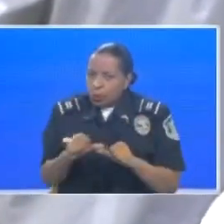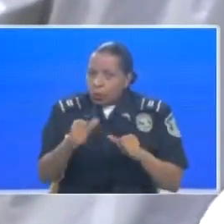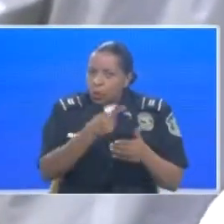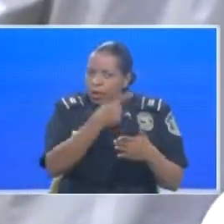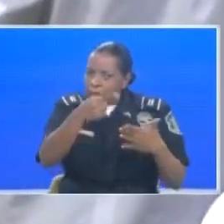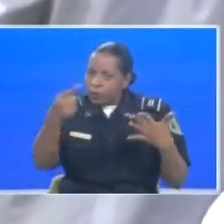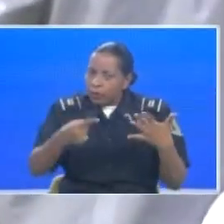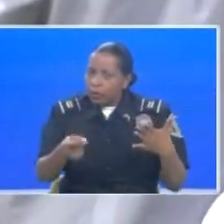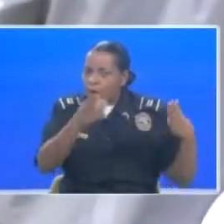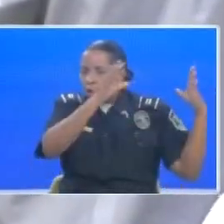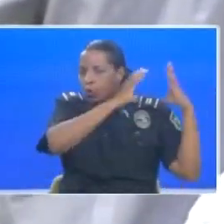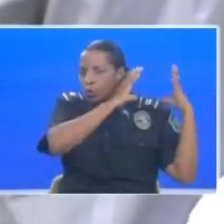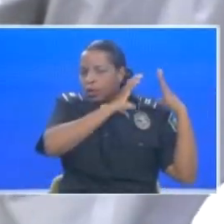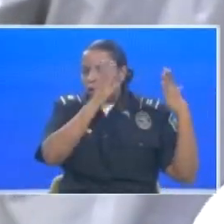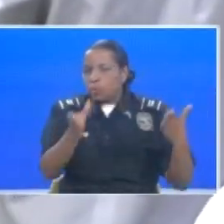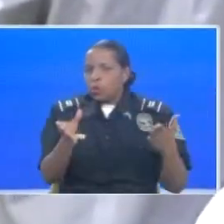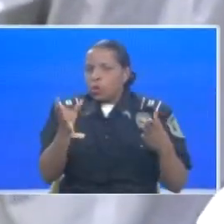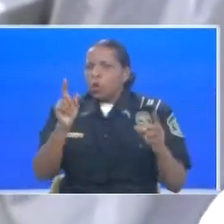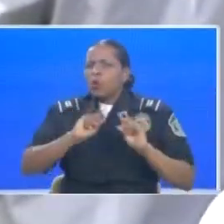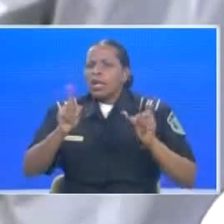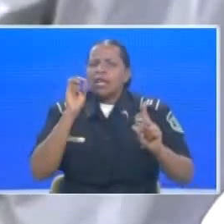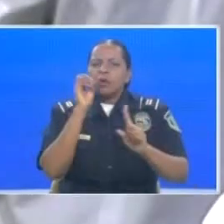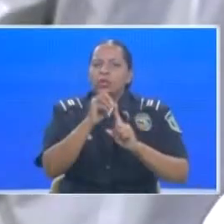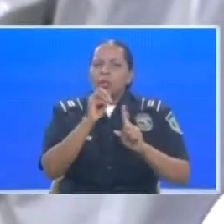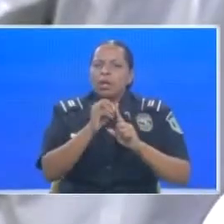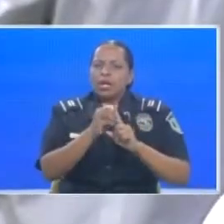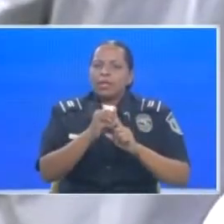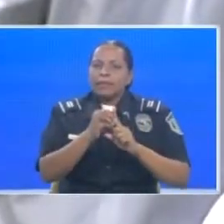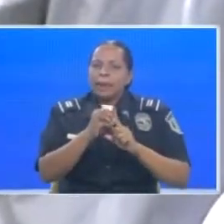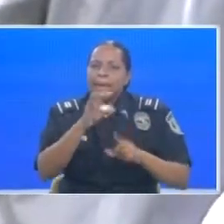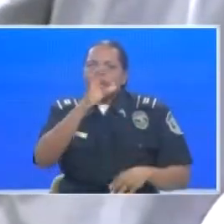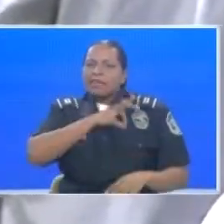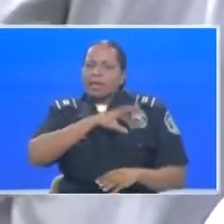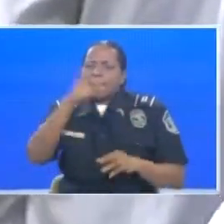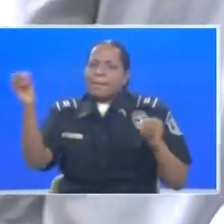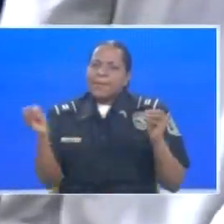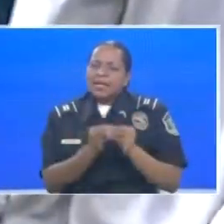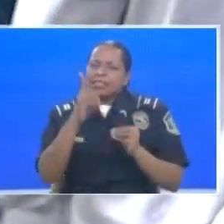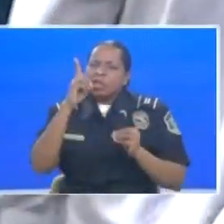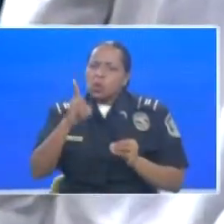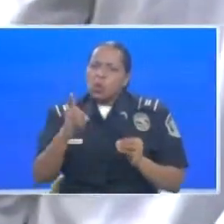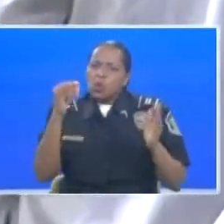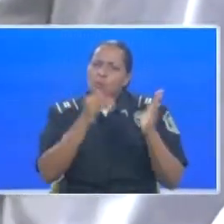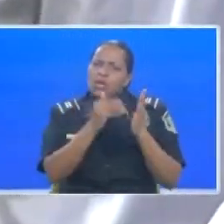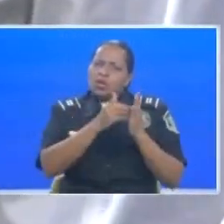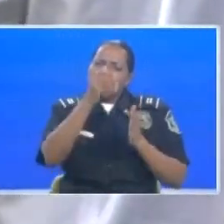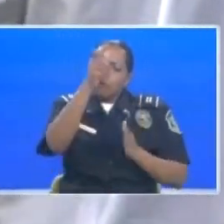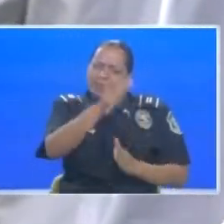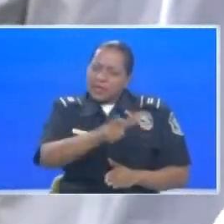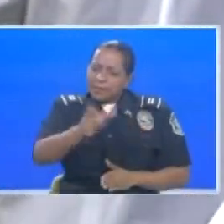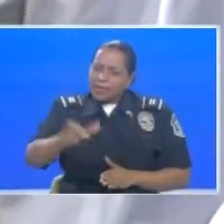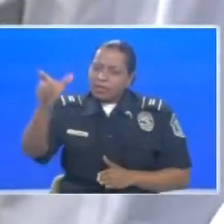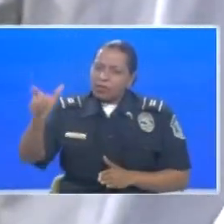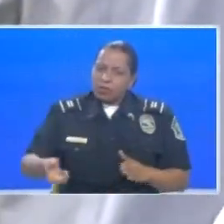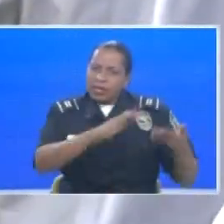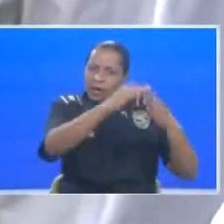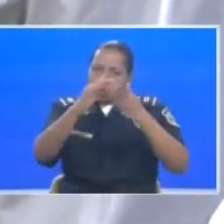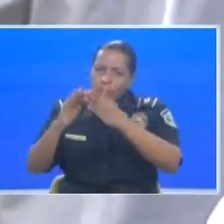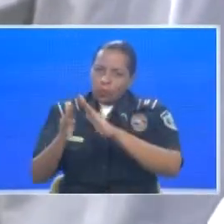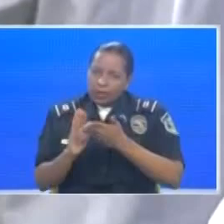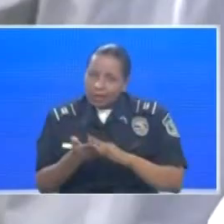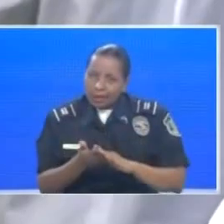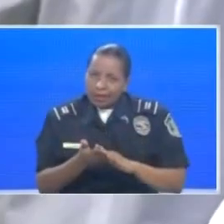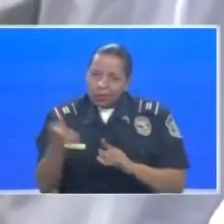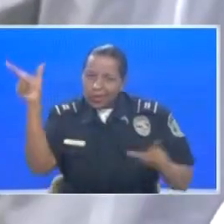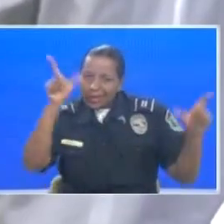¿Cuál es el objetivo? El objetivo es beneficiar a más de 1.000.000 de personas. Y eso requiere